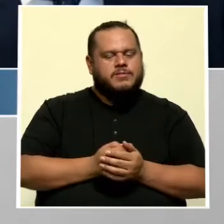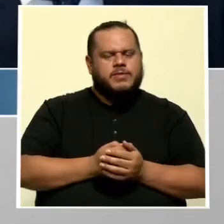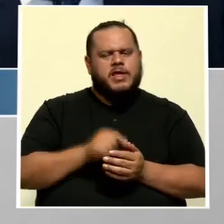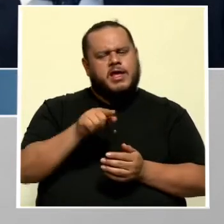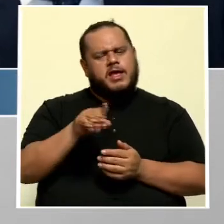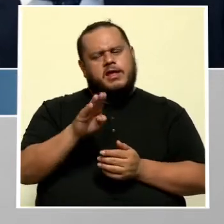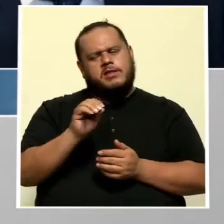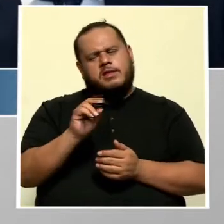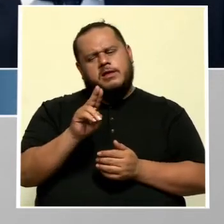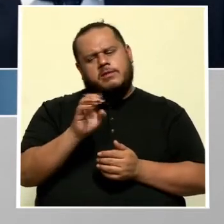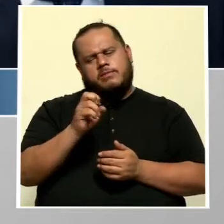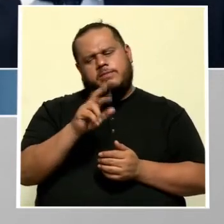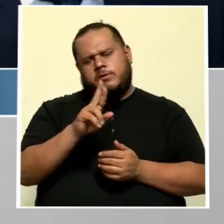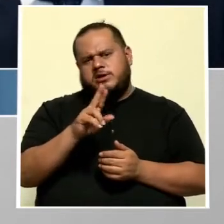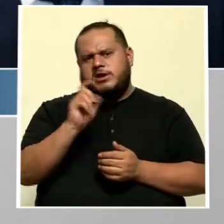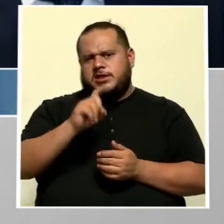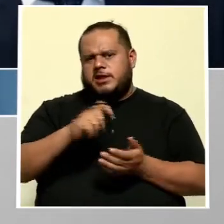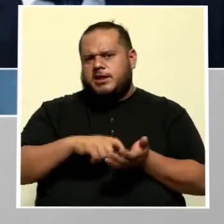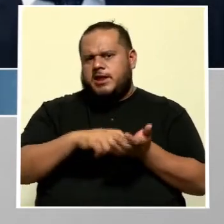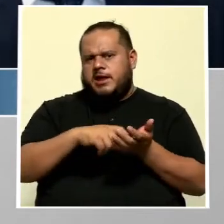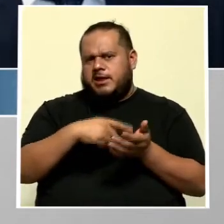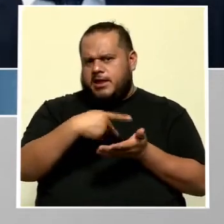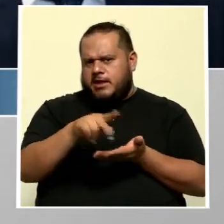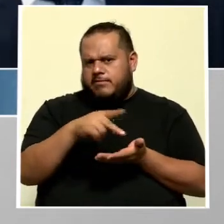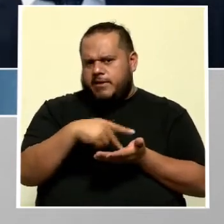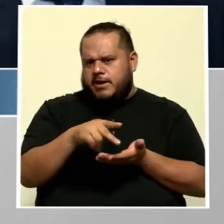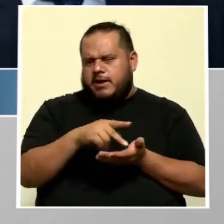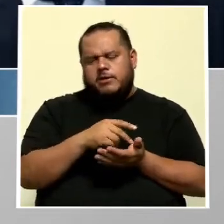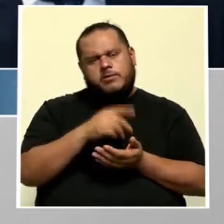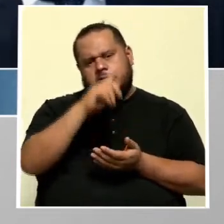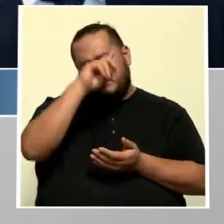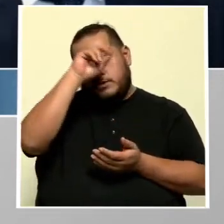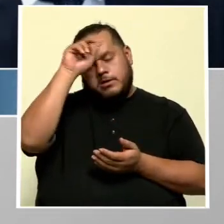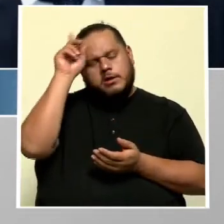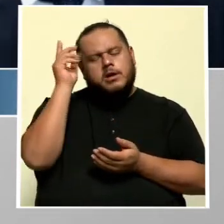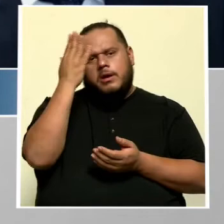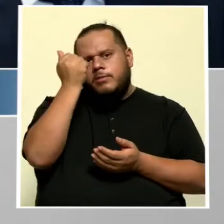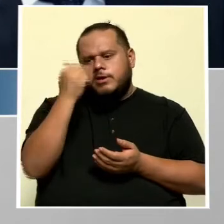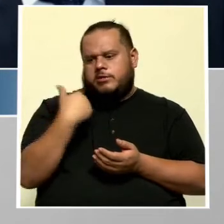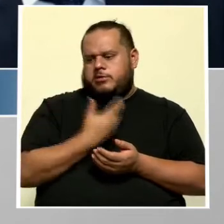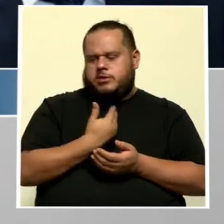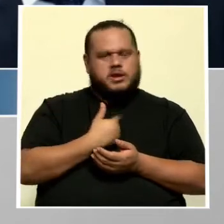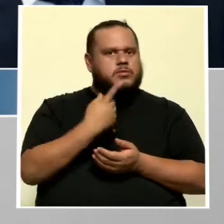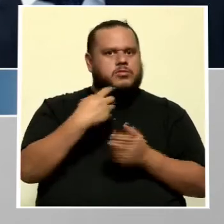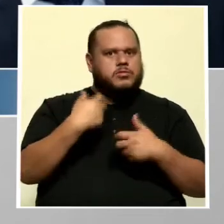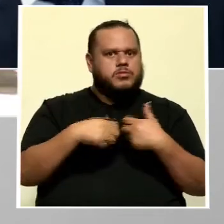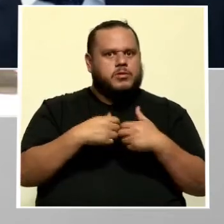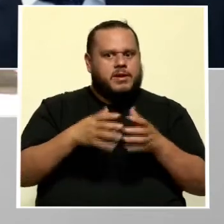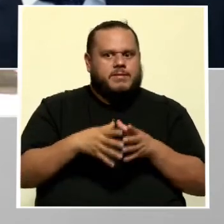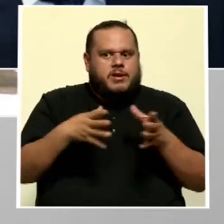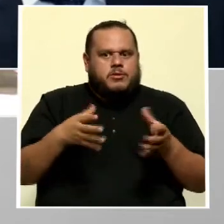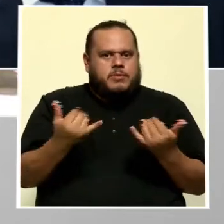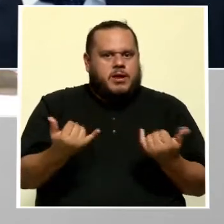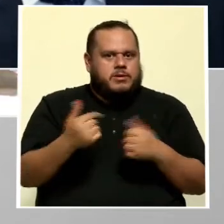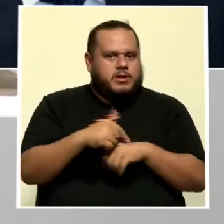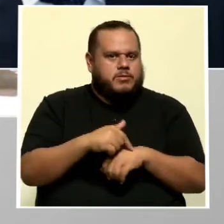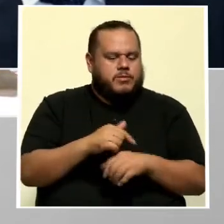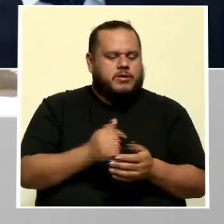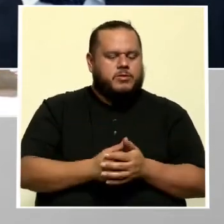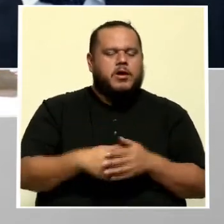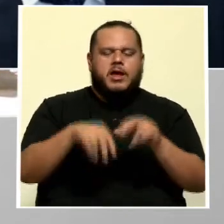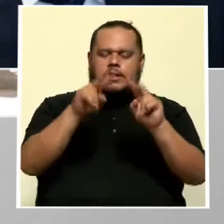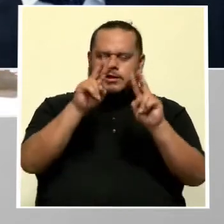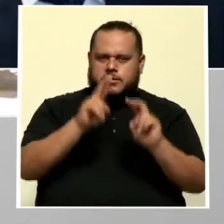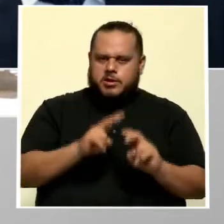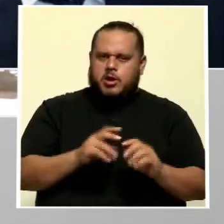voucher tendría que pagarlo, porque, digamos, tenemos un problema enorme en este momento que ha sido